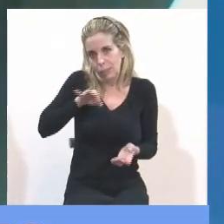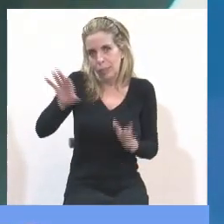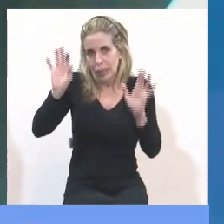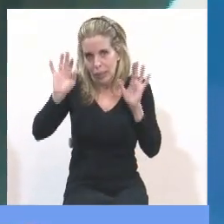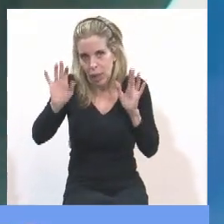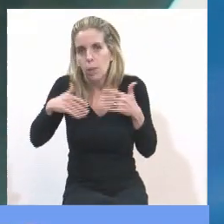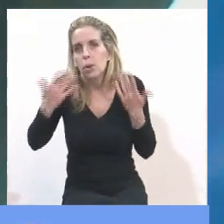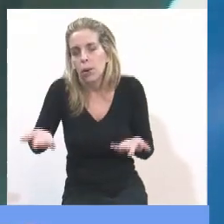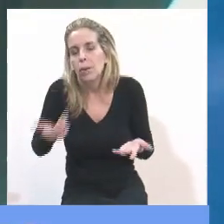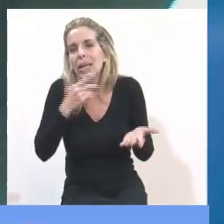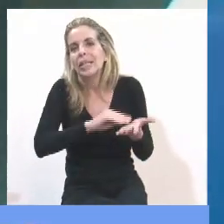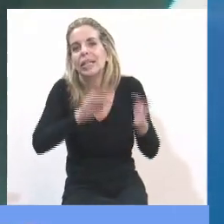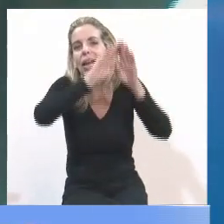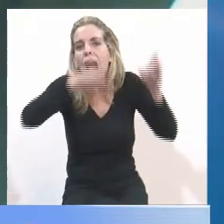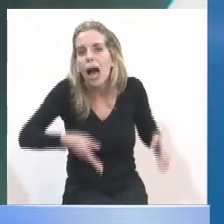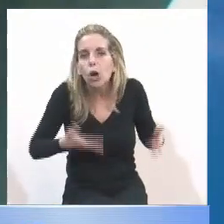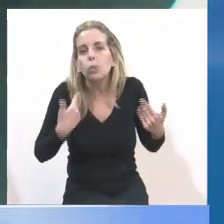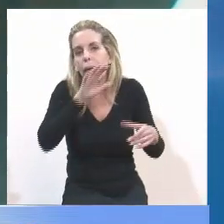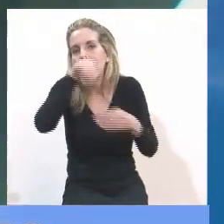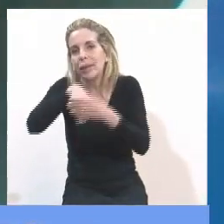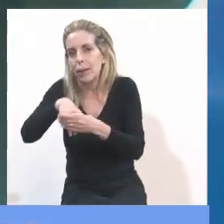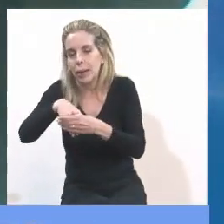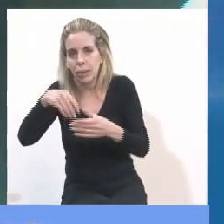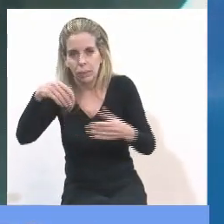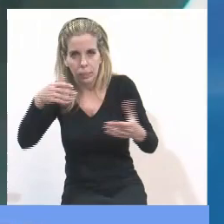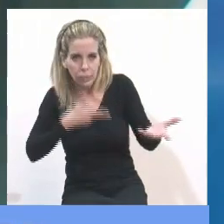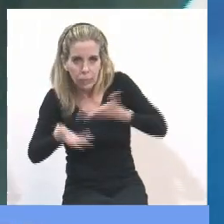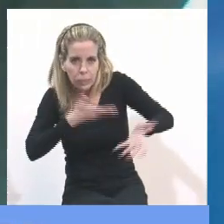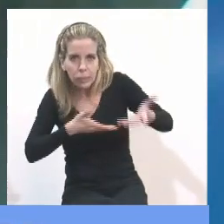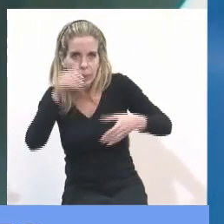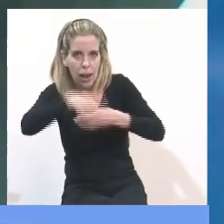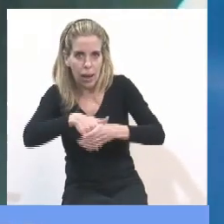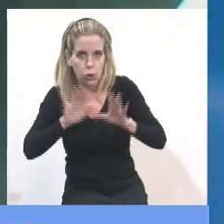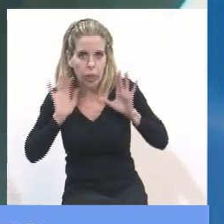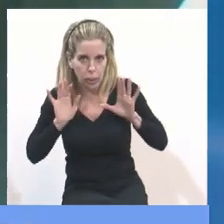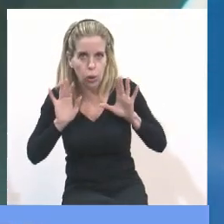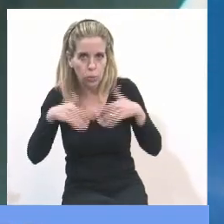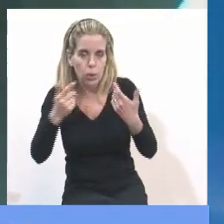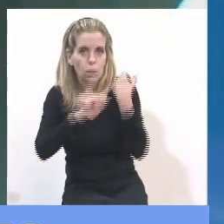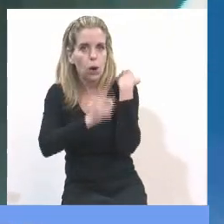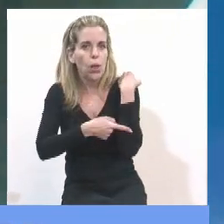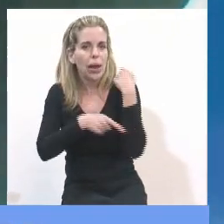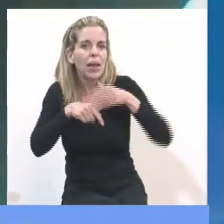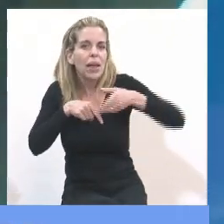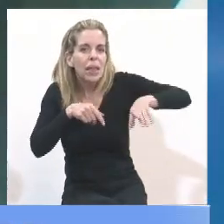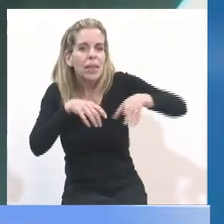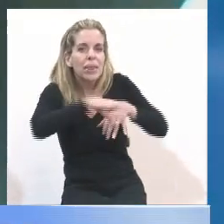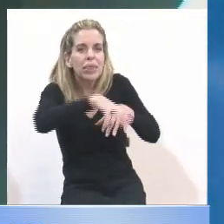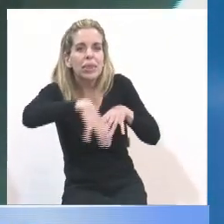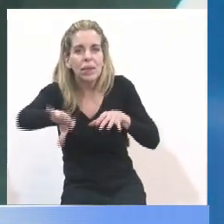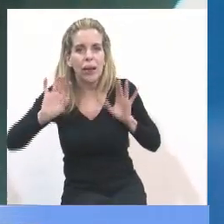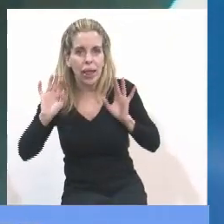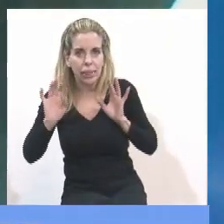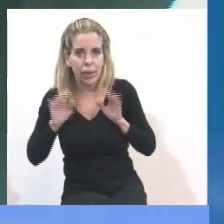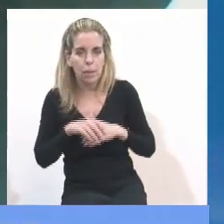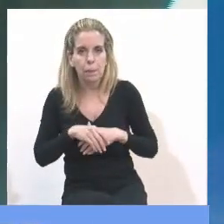acierto de su elección a la discusión y resolución de un cuerpo distinto e independiente, y siendo dicho cuerpo nada más que